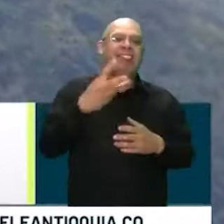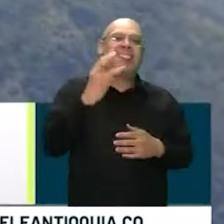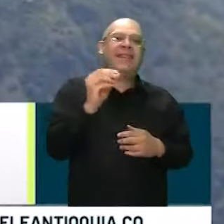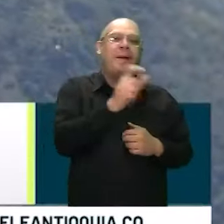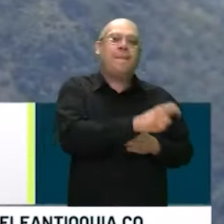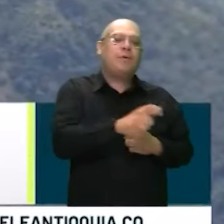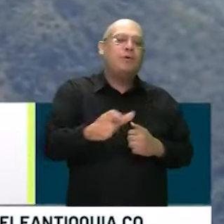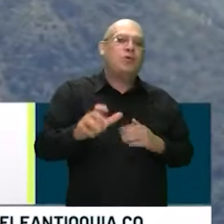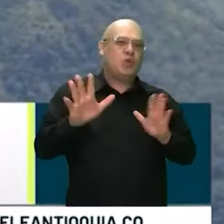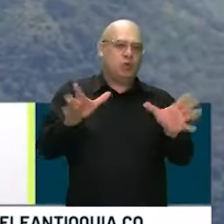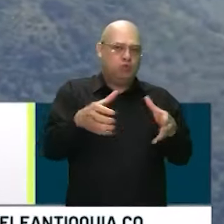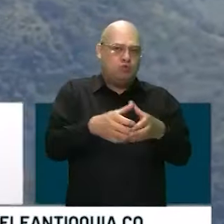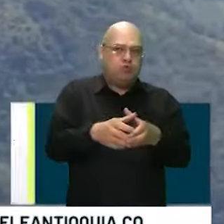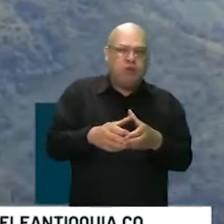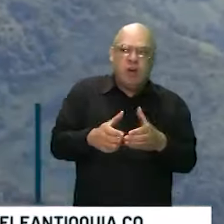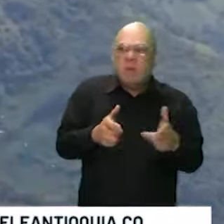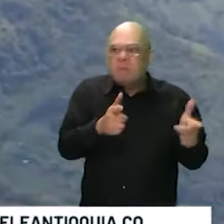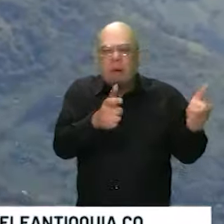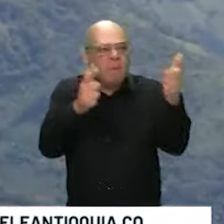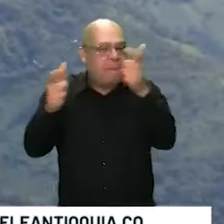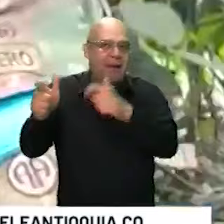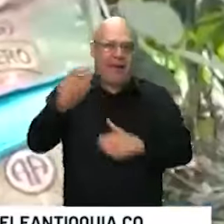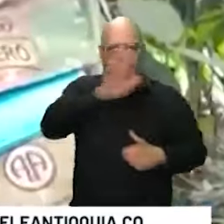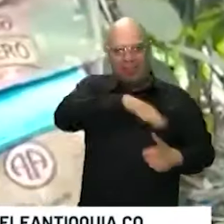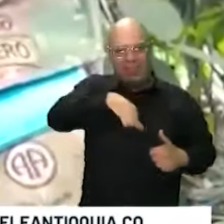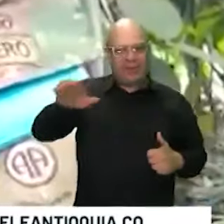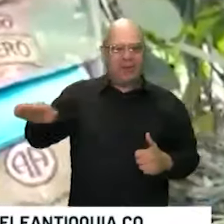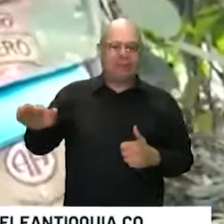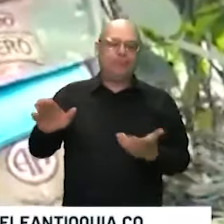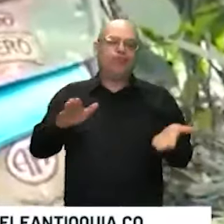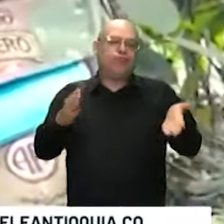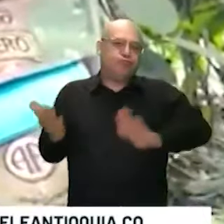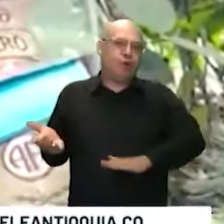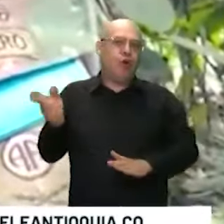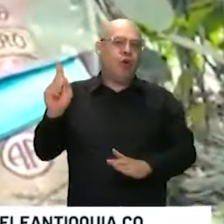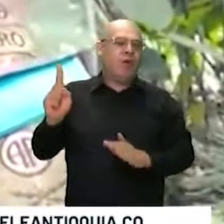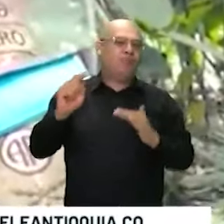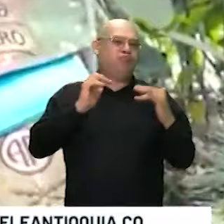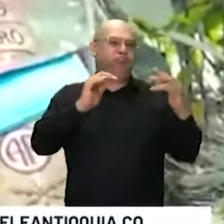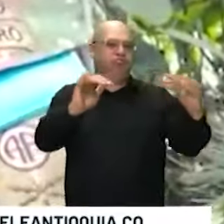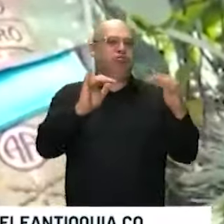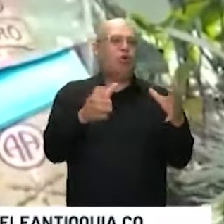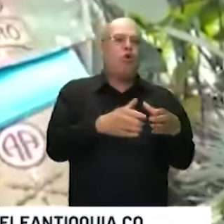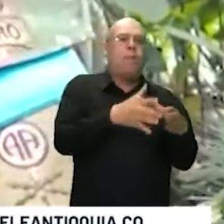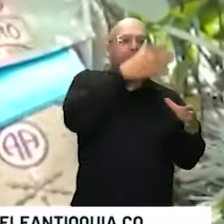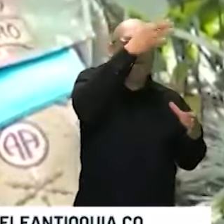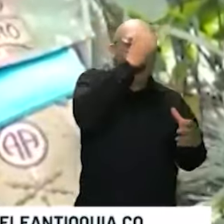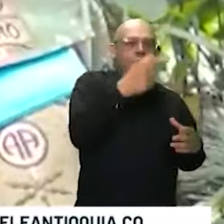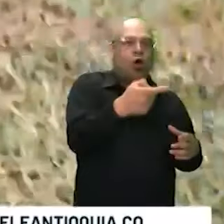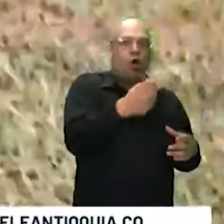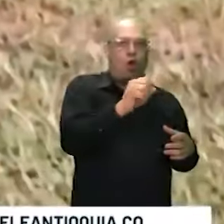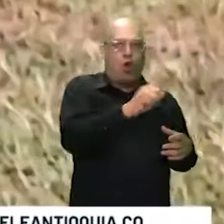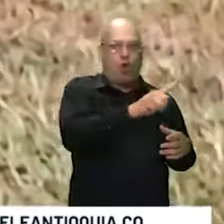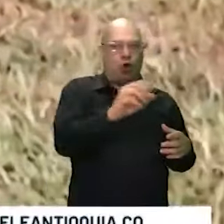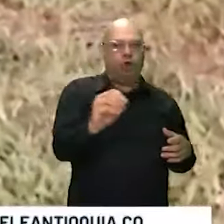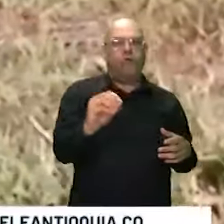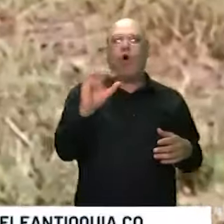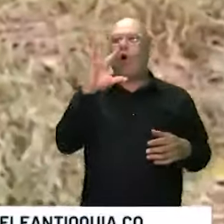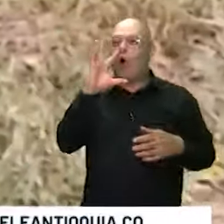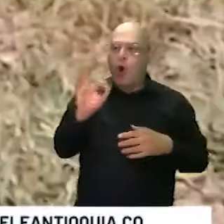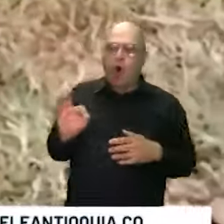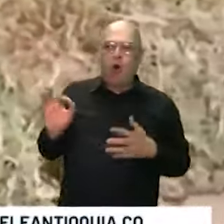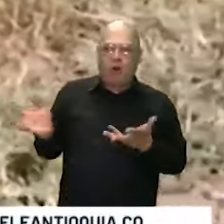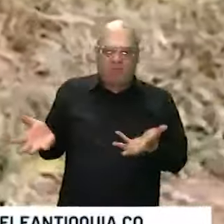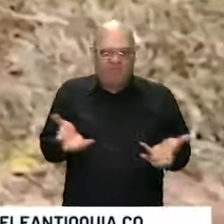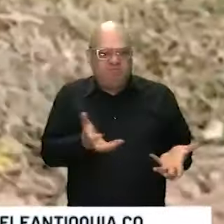dedicados a combatir la delincuencia en Antioquia, fue asesinado en un enfrentamiento contra el Clan del Golfo. El militar guió a sus hombres en operaciones para hacer frente